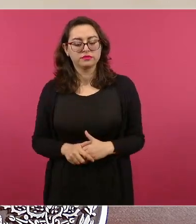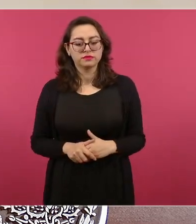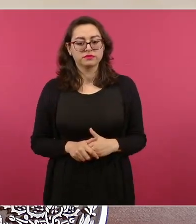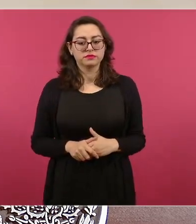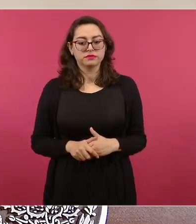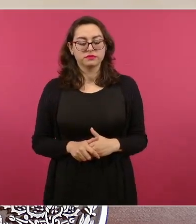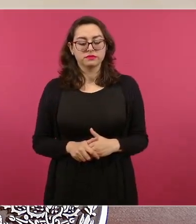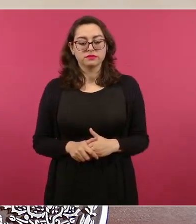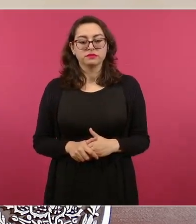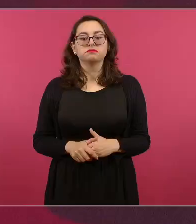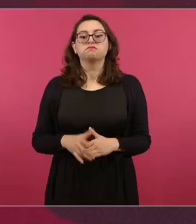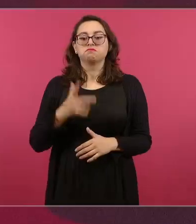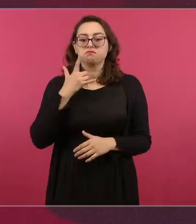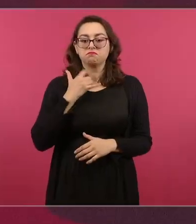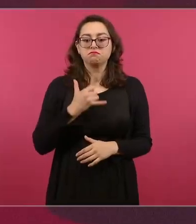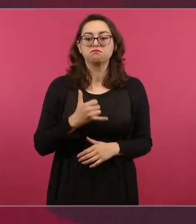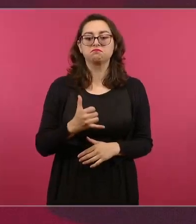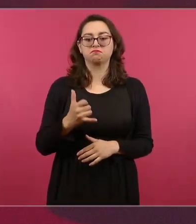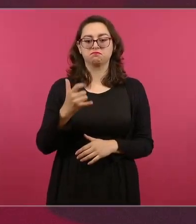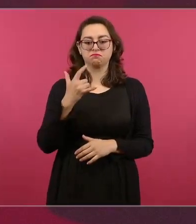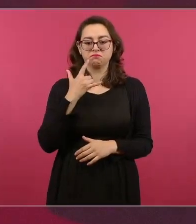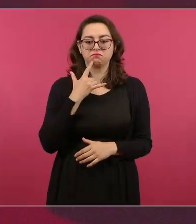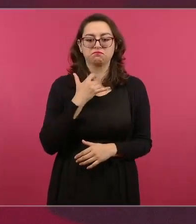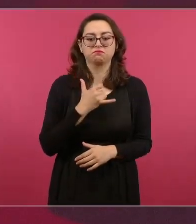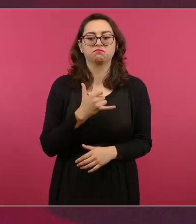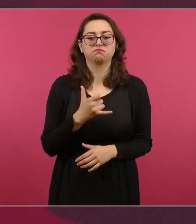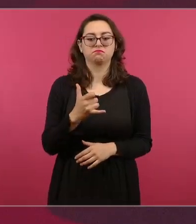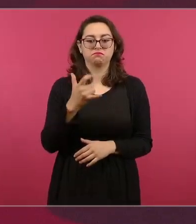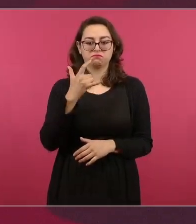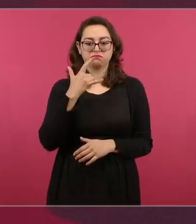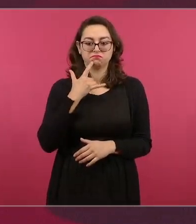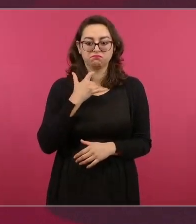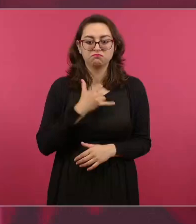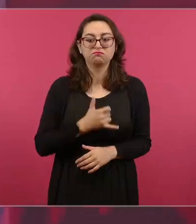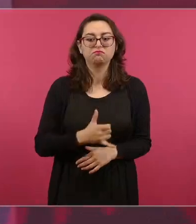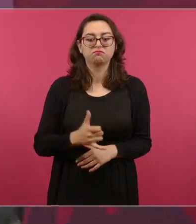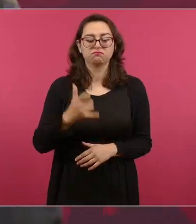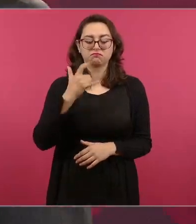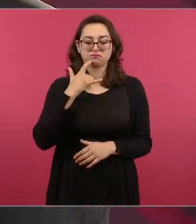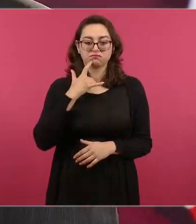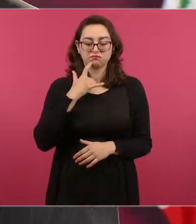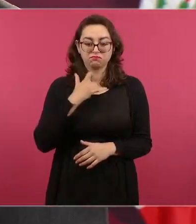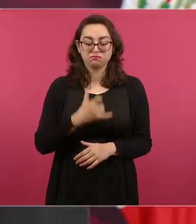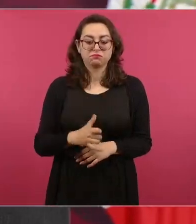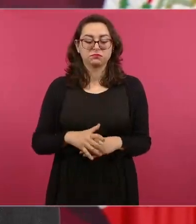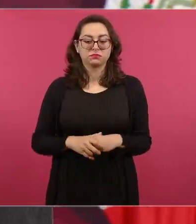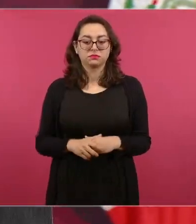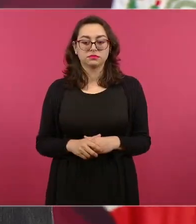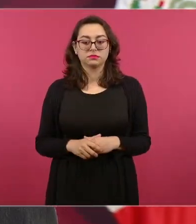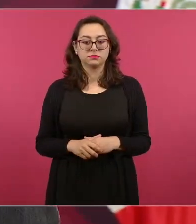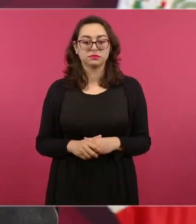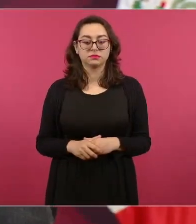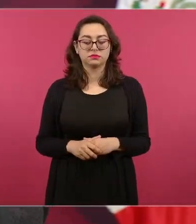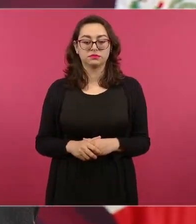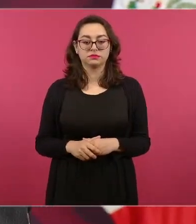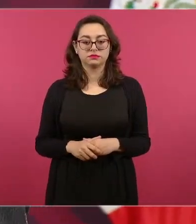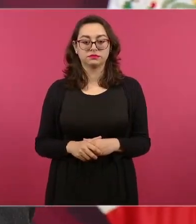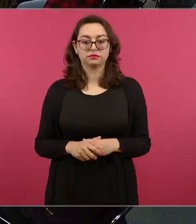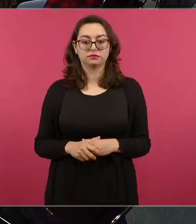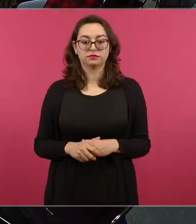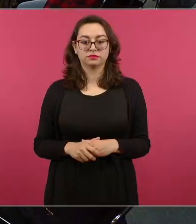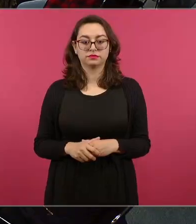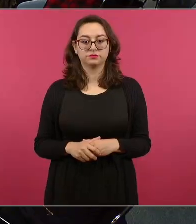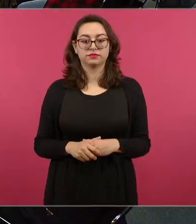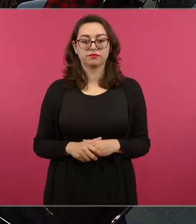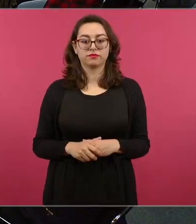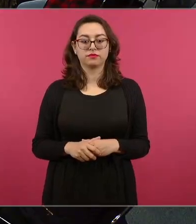y se está haciendo un gran esfuerzo, como nunca, para que